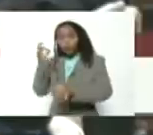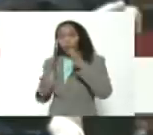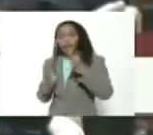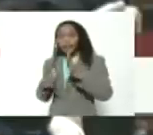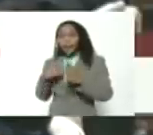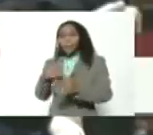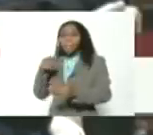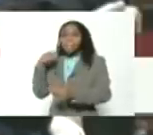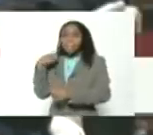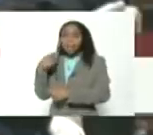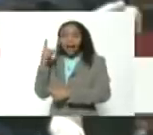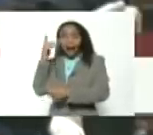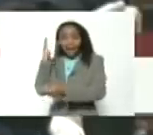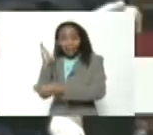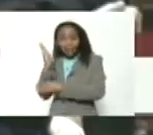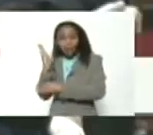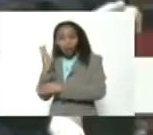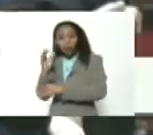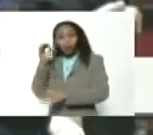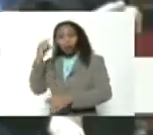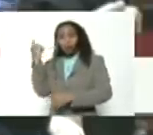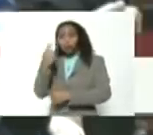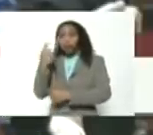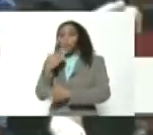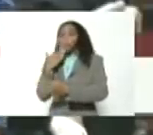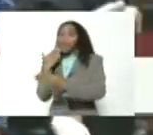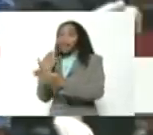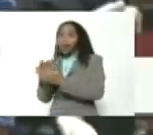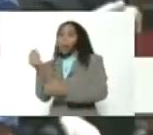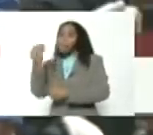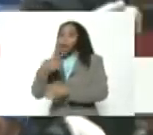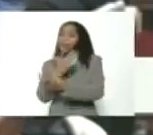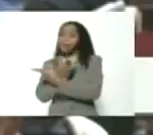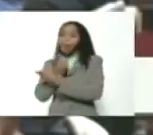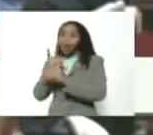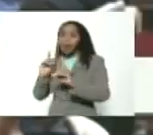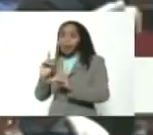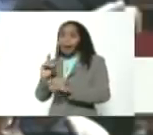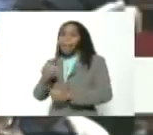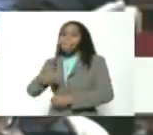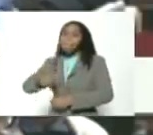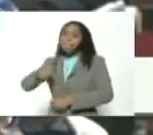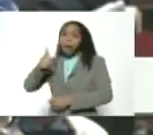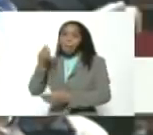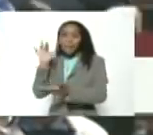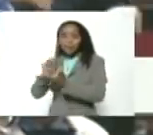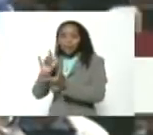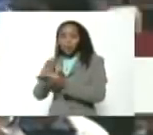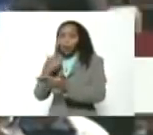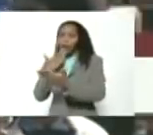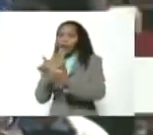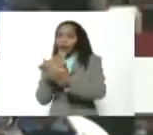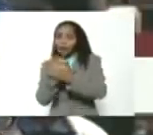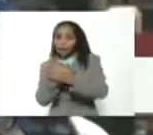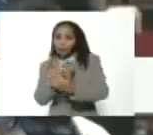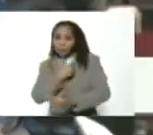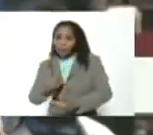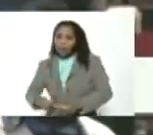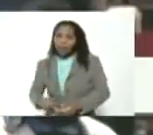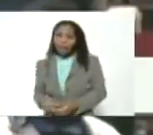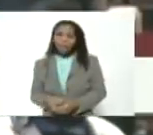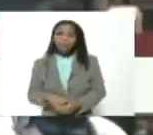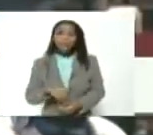del pueblo por el solo hecho de haber pedido más democracia y más participación. Muchas gracias, presidente. Así